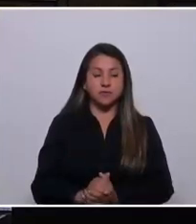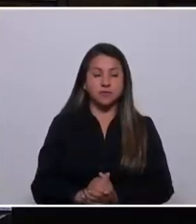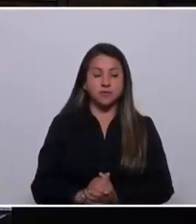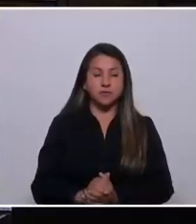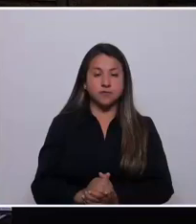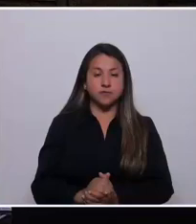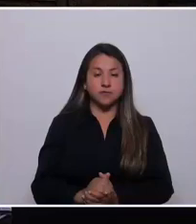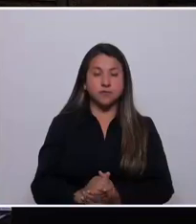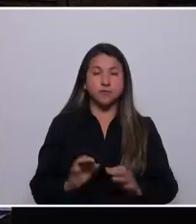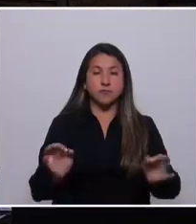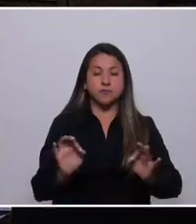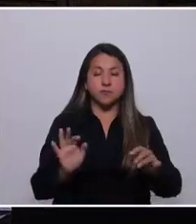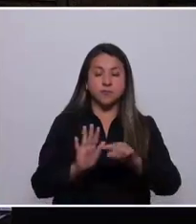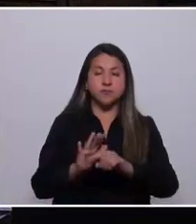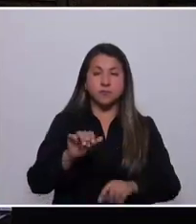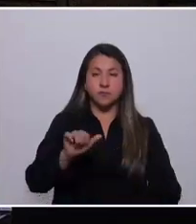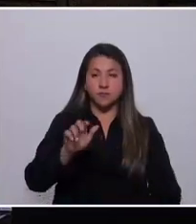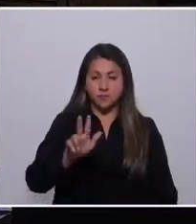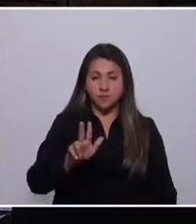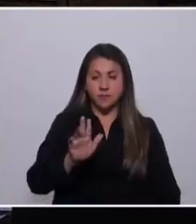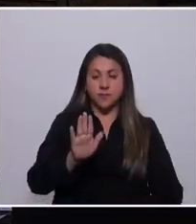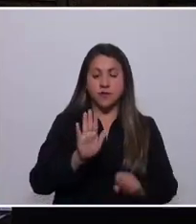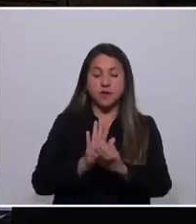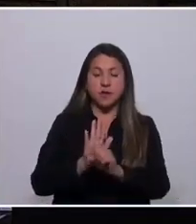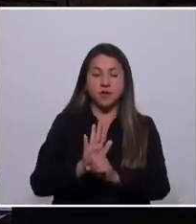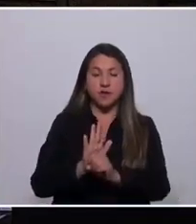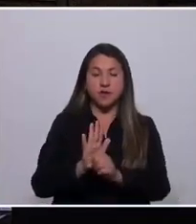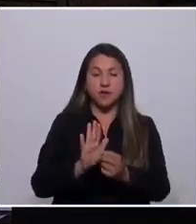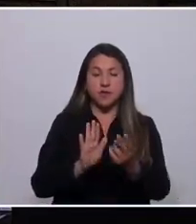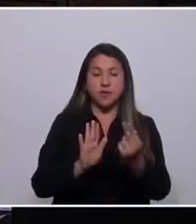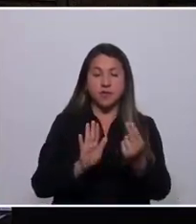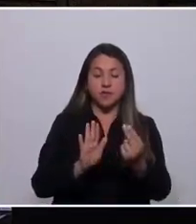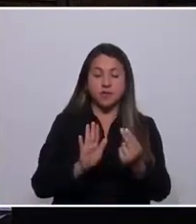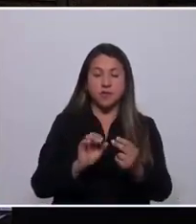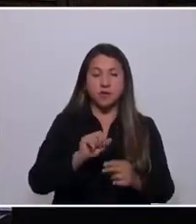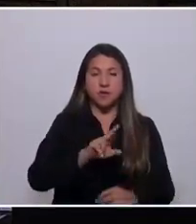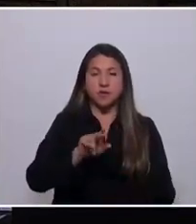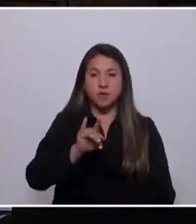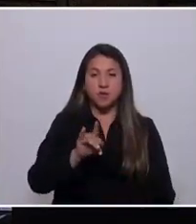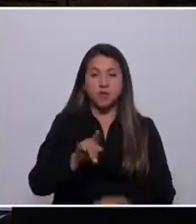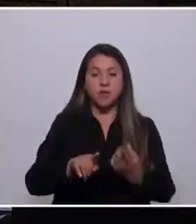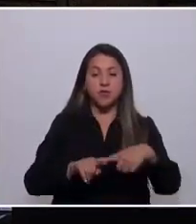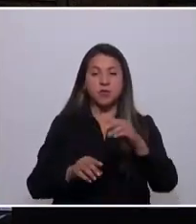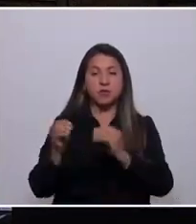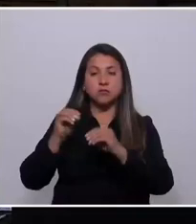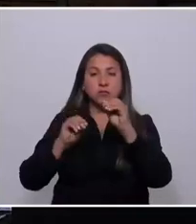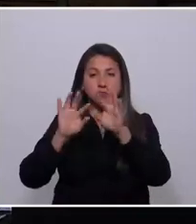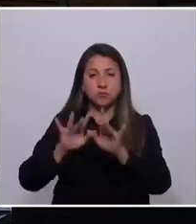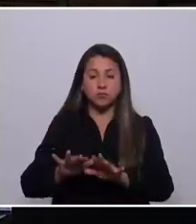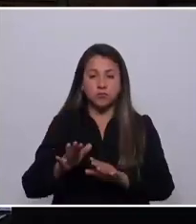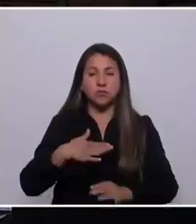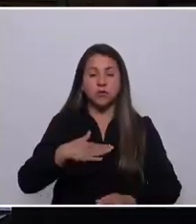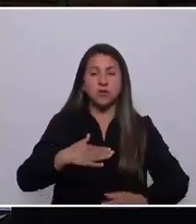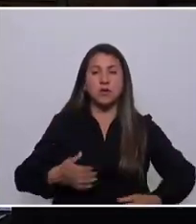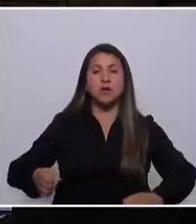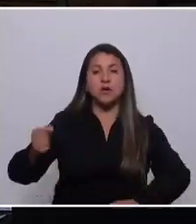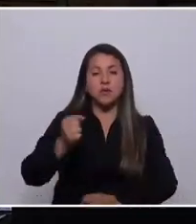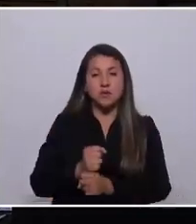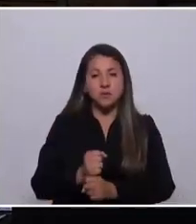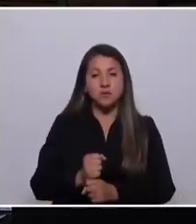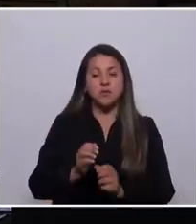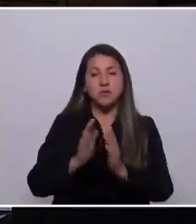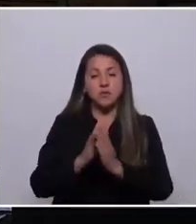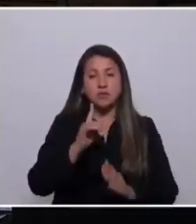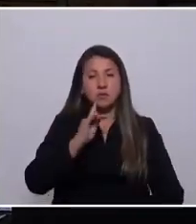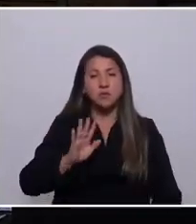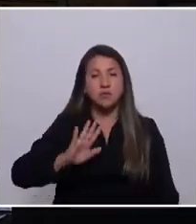La indicación número 68 en el artículo 11, que es del señor Arrau y otros autores y autoras, que es para reemplazarlo. Se ofrece la palabra